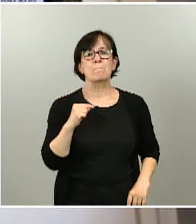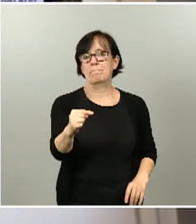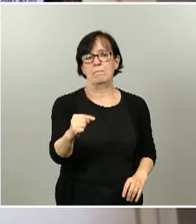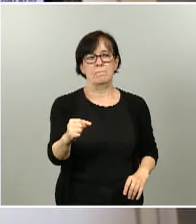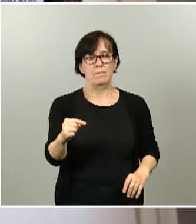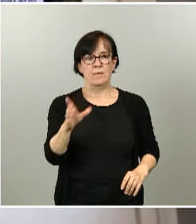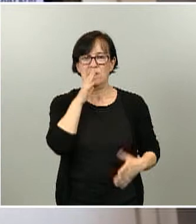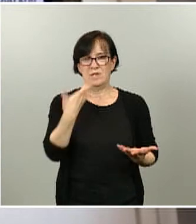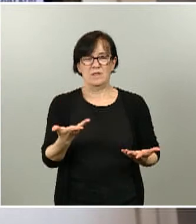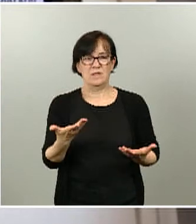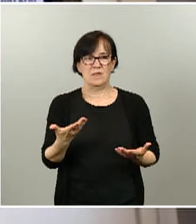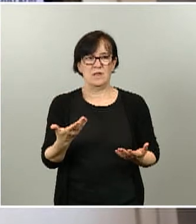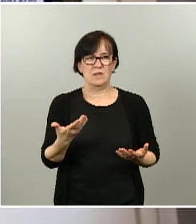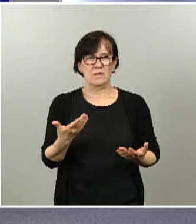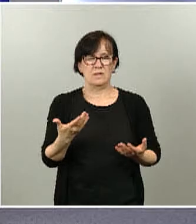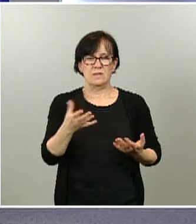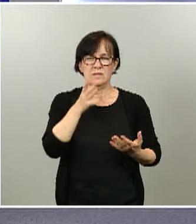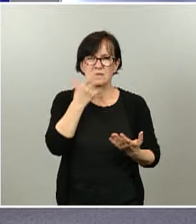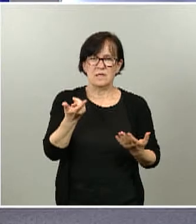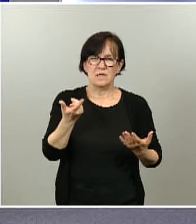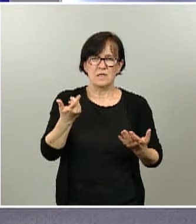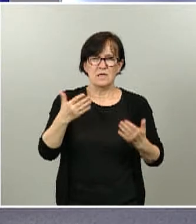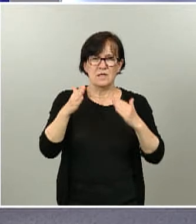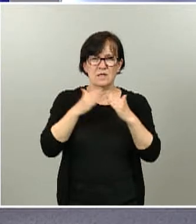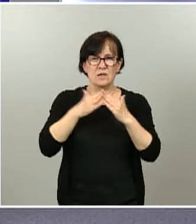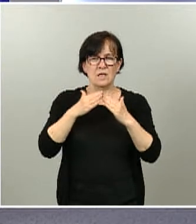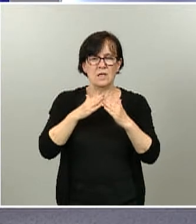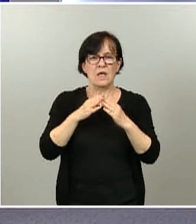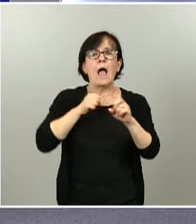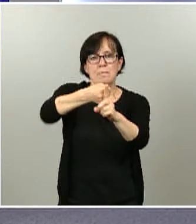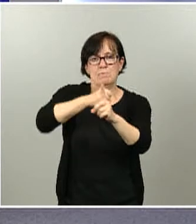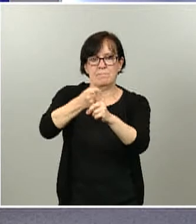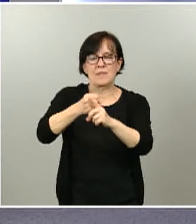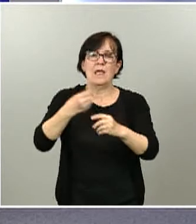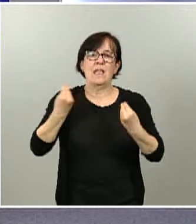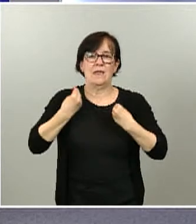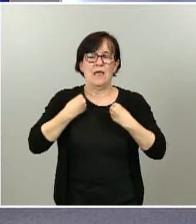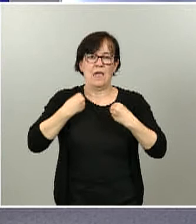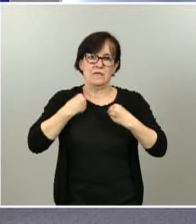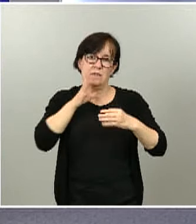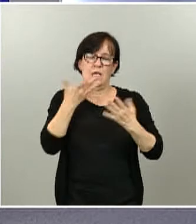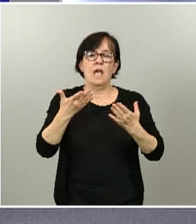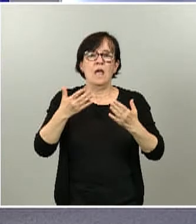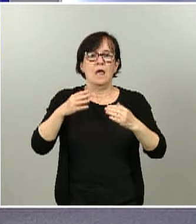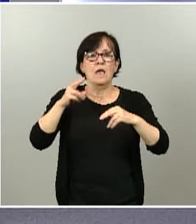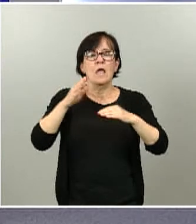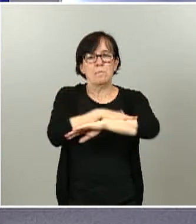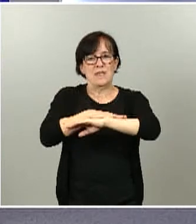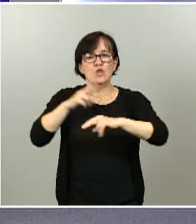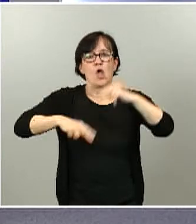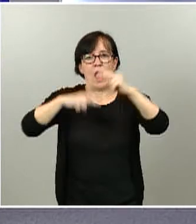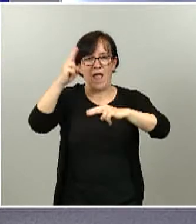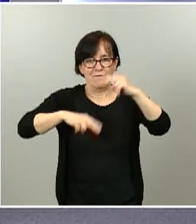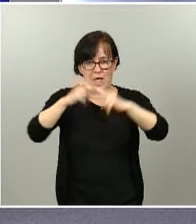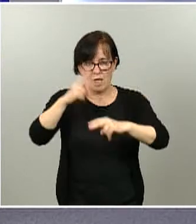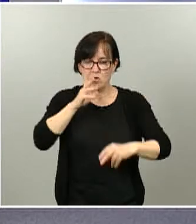mañana en la vivienda del ministro Ábalos. Y también quería preguntarles si desde el Gobierno,